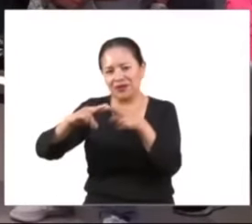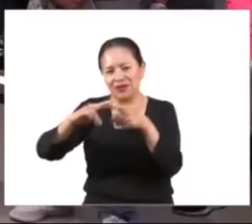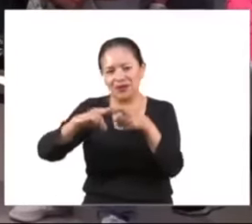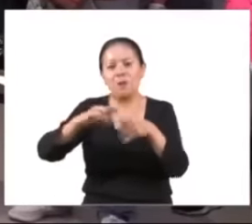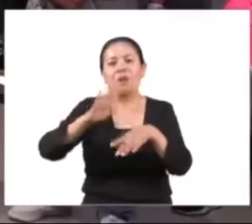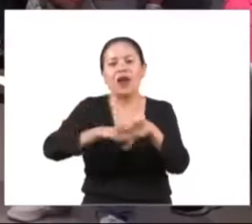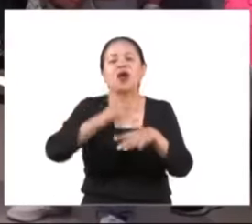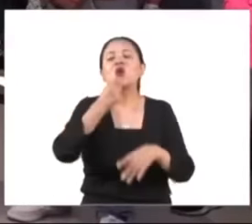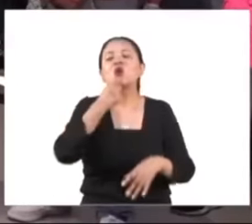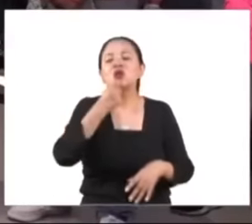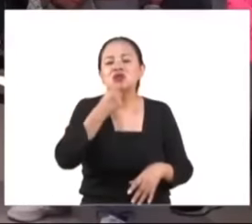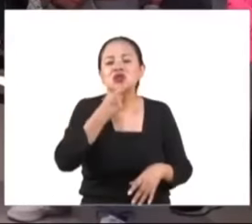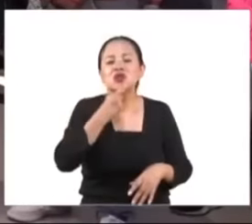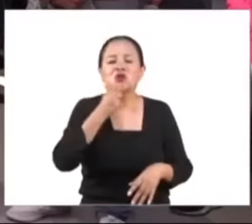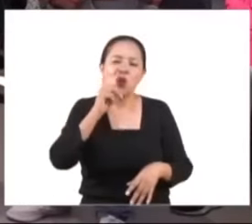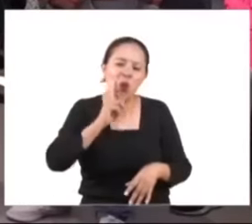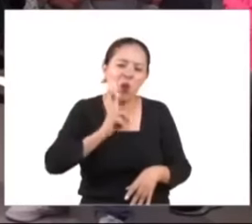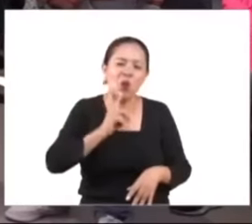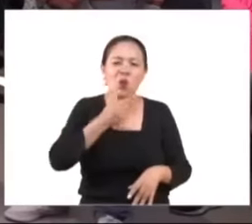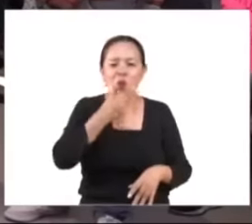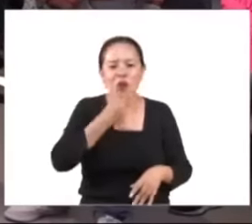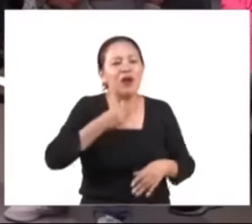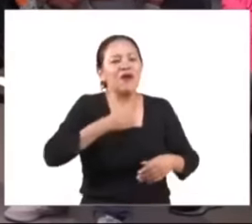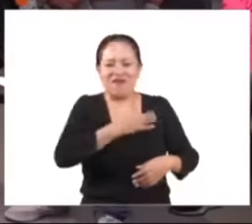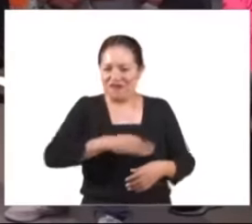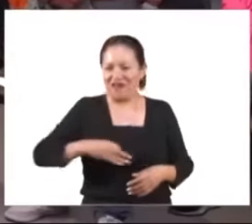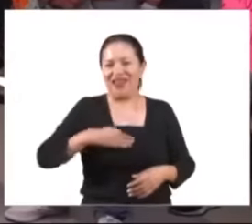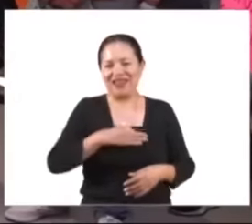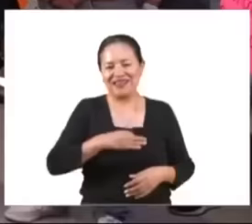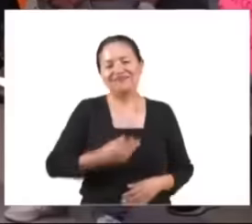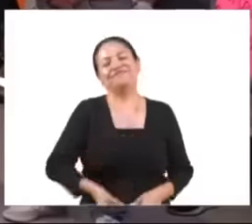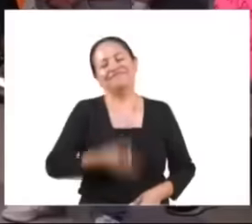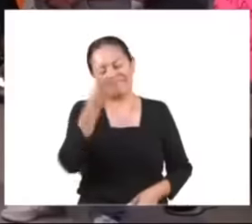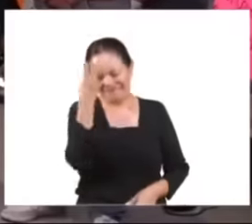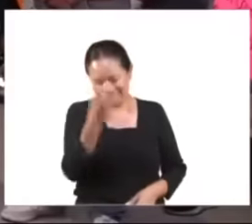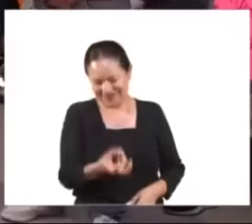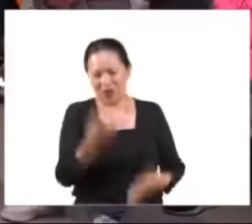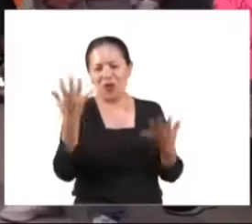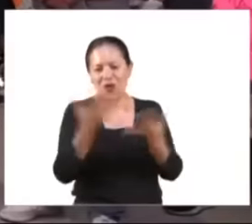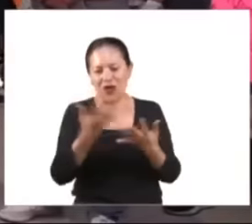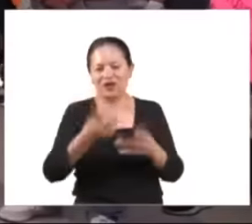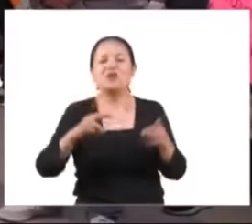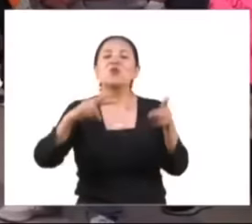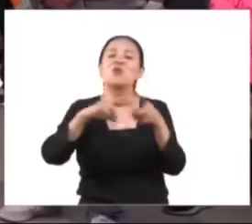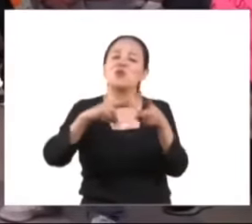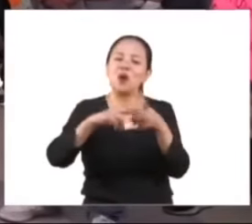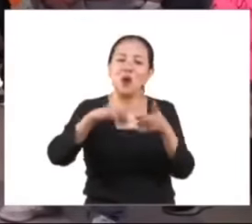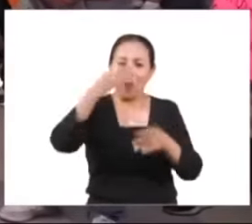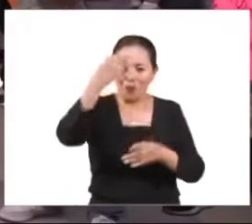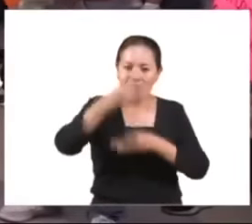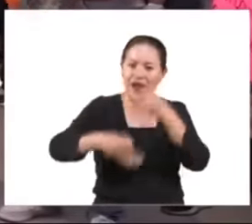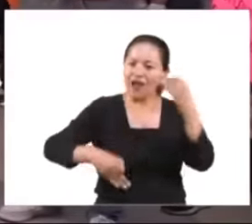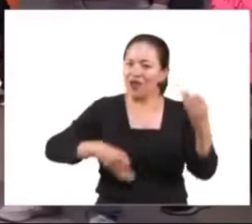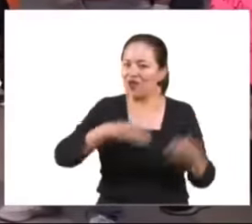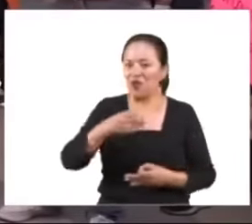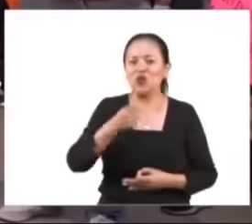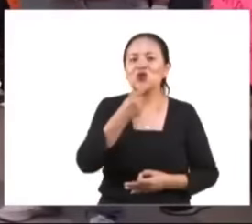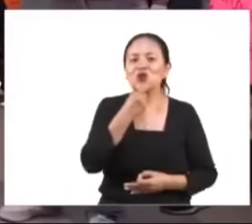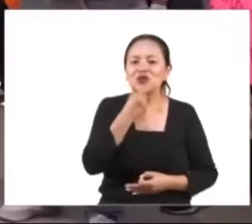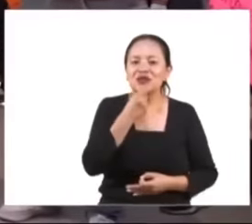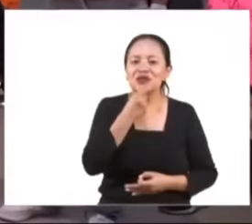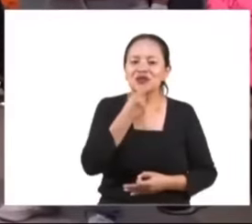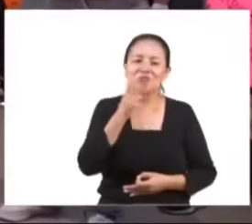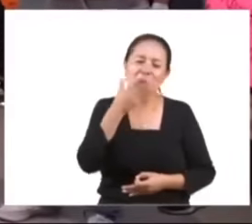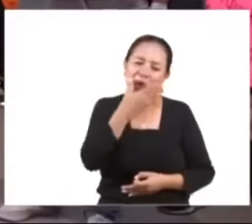sean felices y eso es lo que estamos haciendo aquí un parque lineal para todos los niños y niñas de la Venustiano Carranza